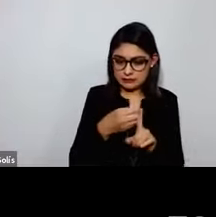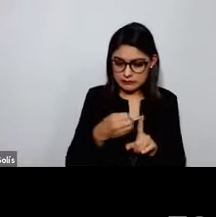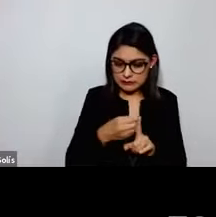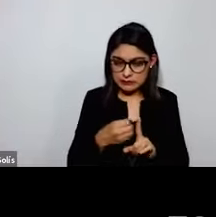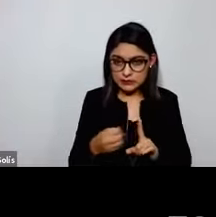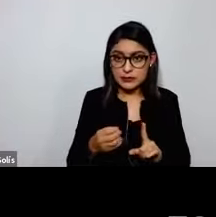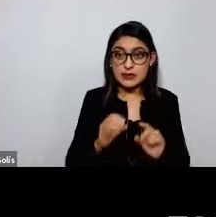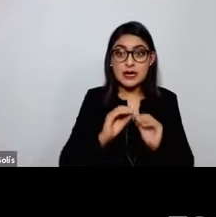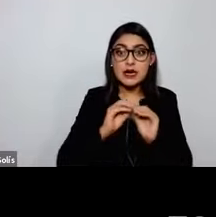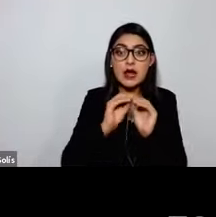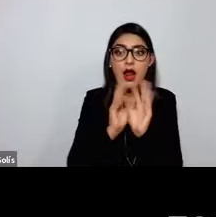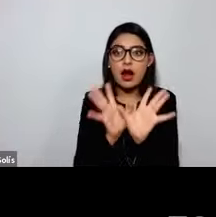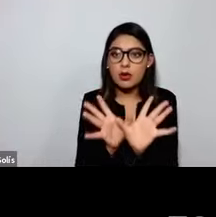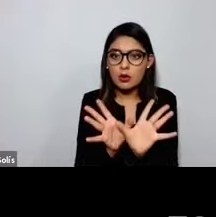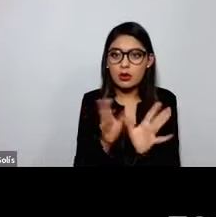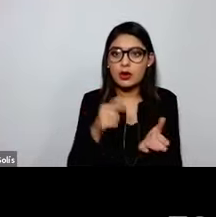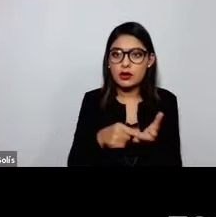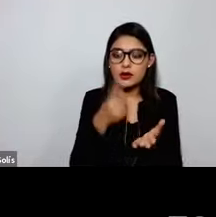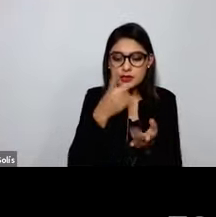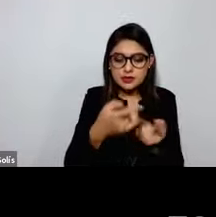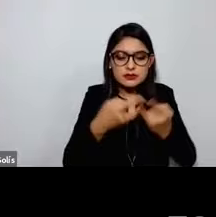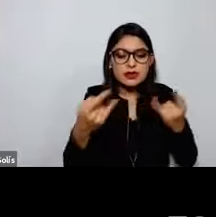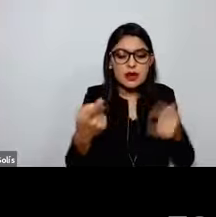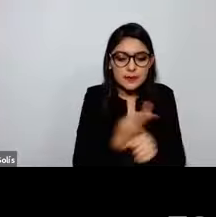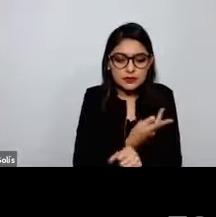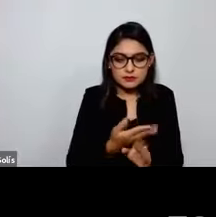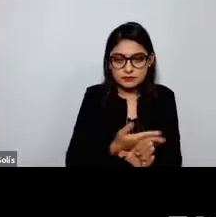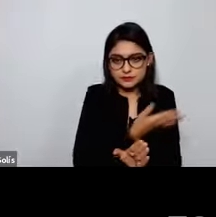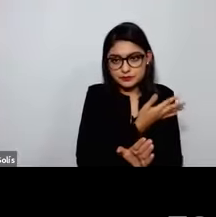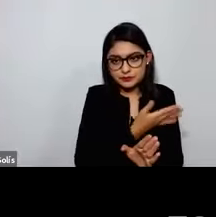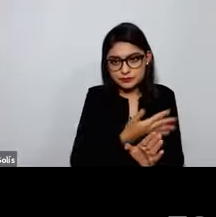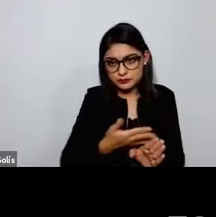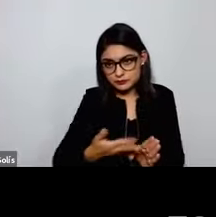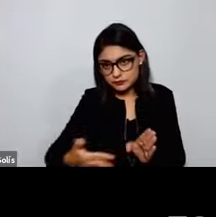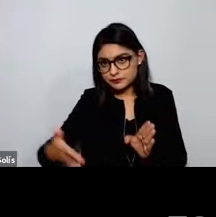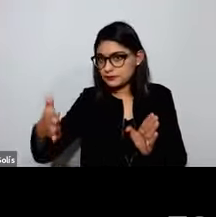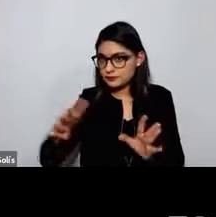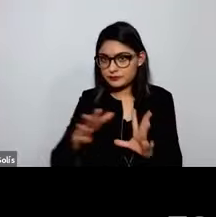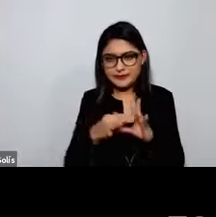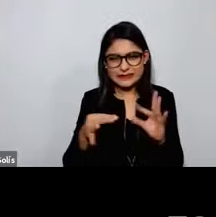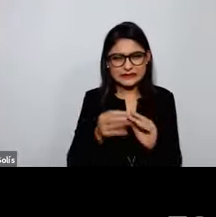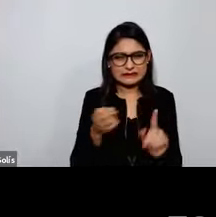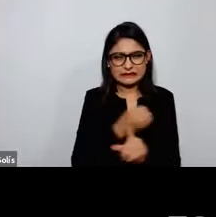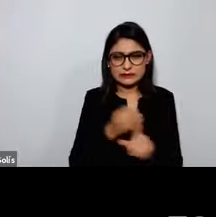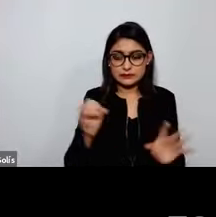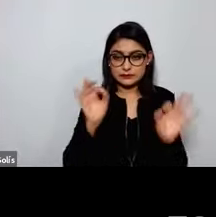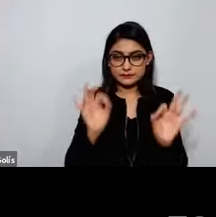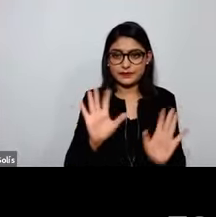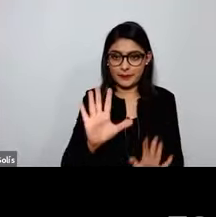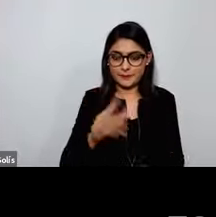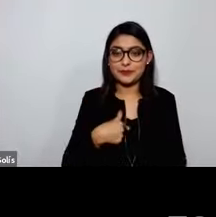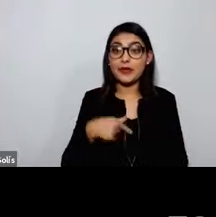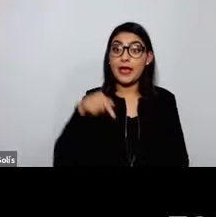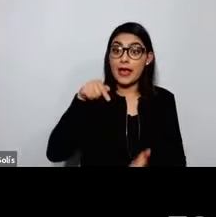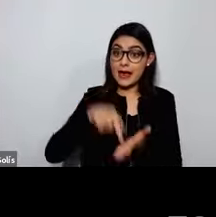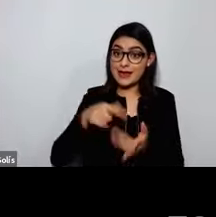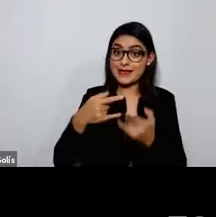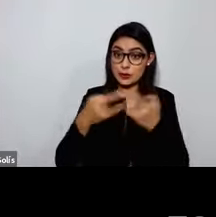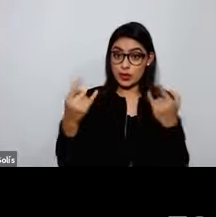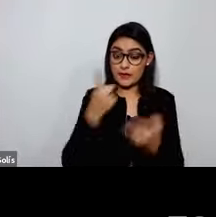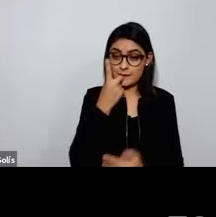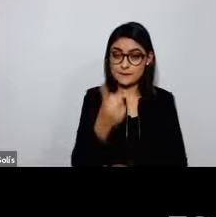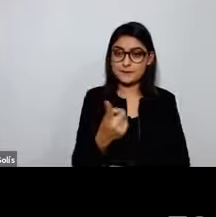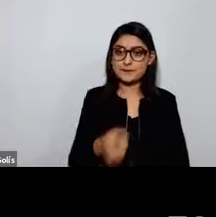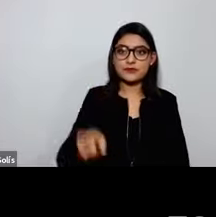de manera clarísima. Bueno, ahí me llamó la atención, es muy peculiar, pero el esposo